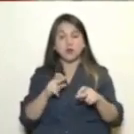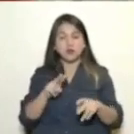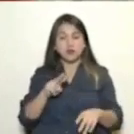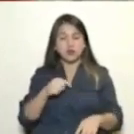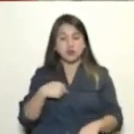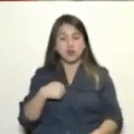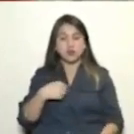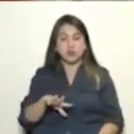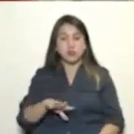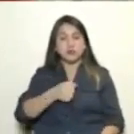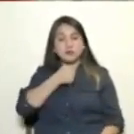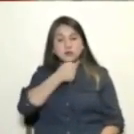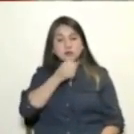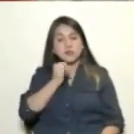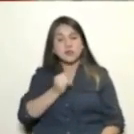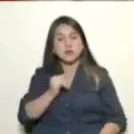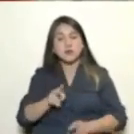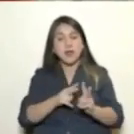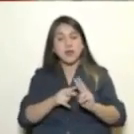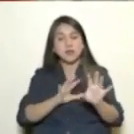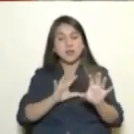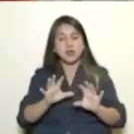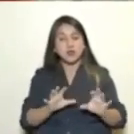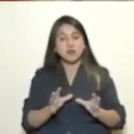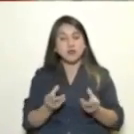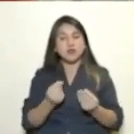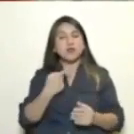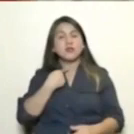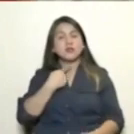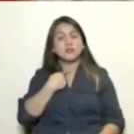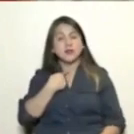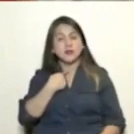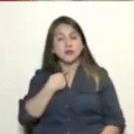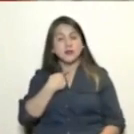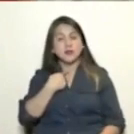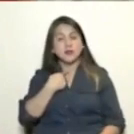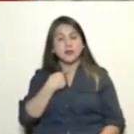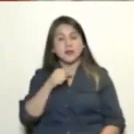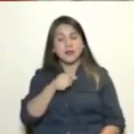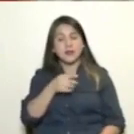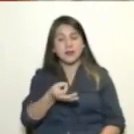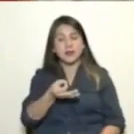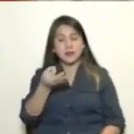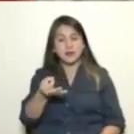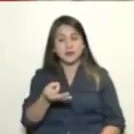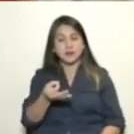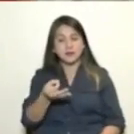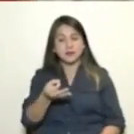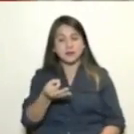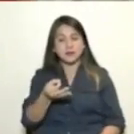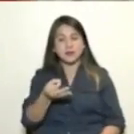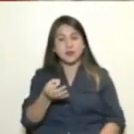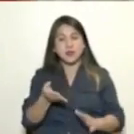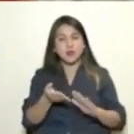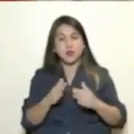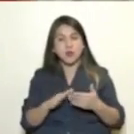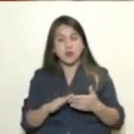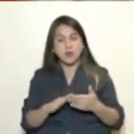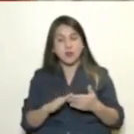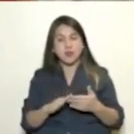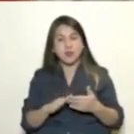entrevistarlo, que plantea siempre cosas bien interesantes y provocadoras también. Y él habla de una comunidad,